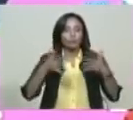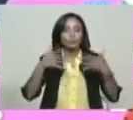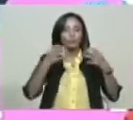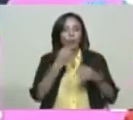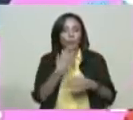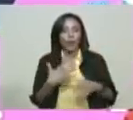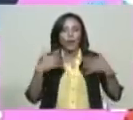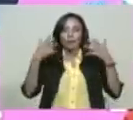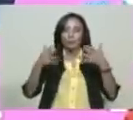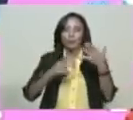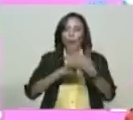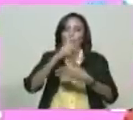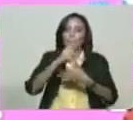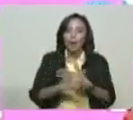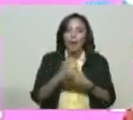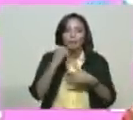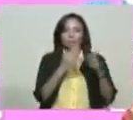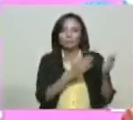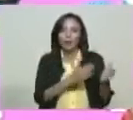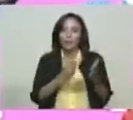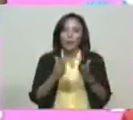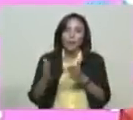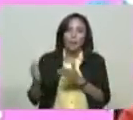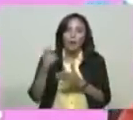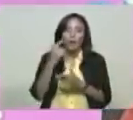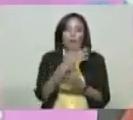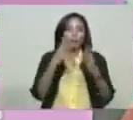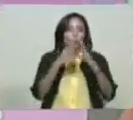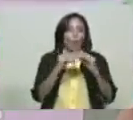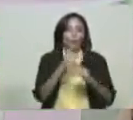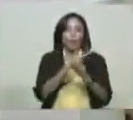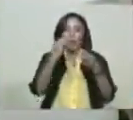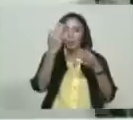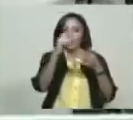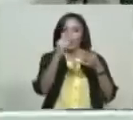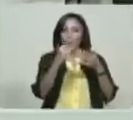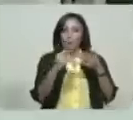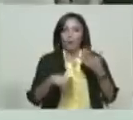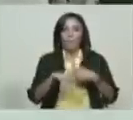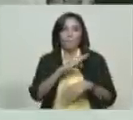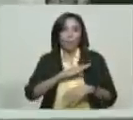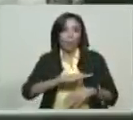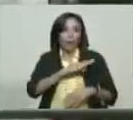buen plan, en todos los sentidos, con buena moral,